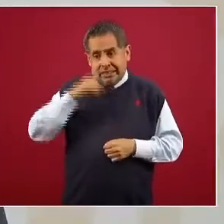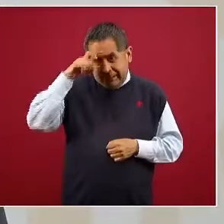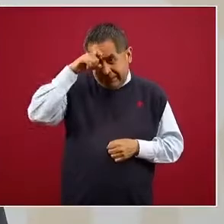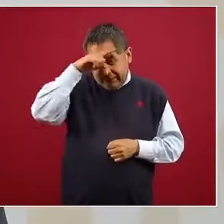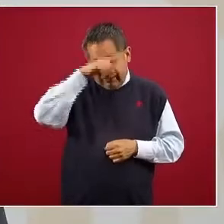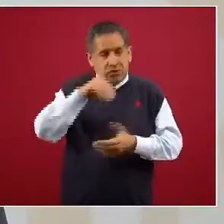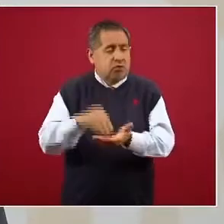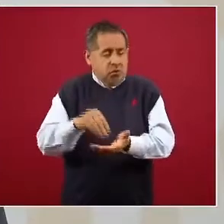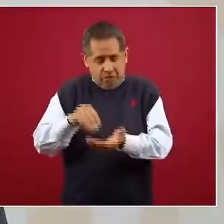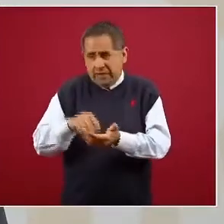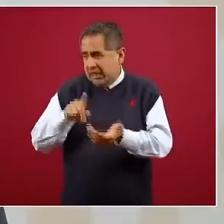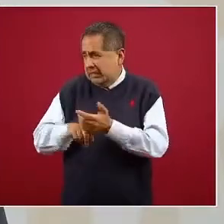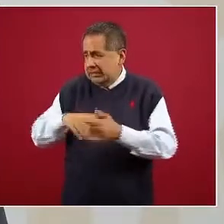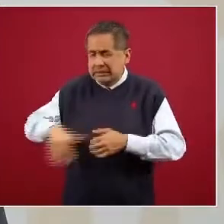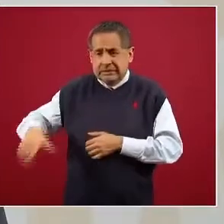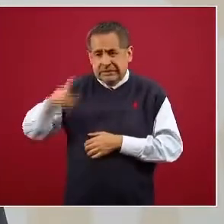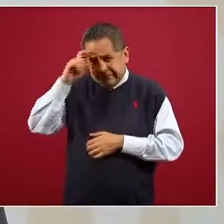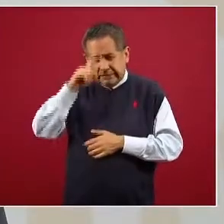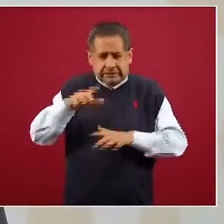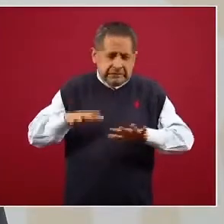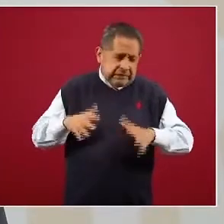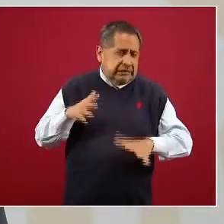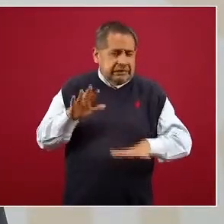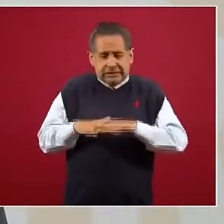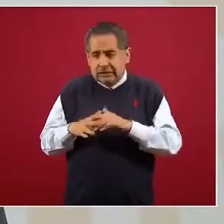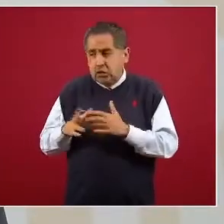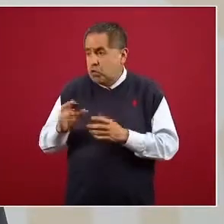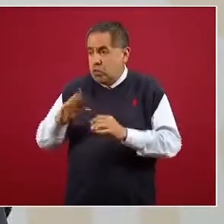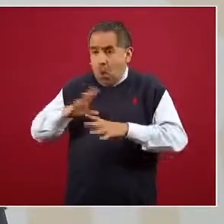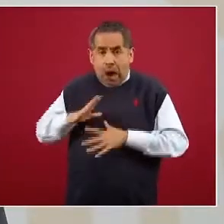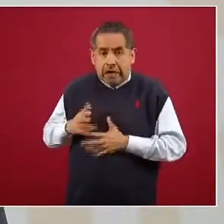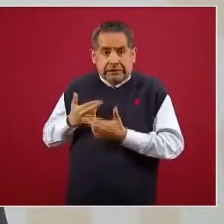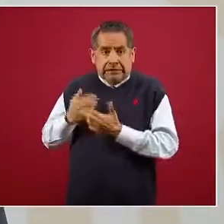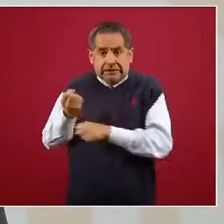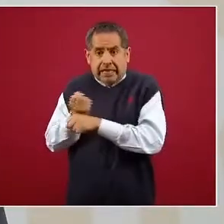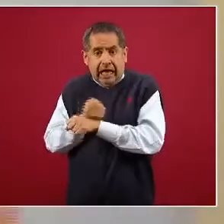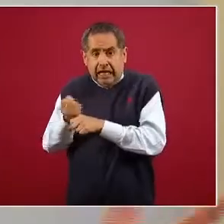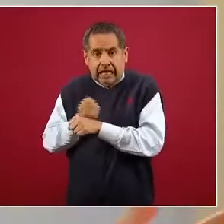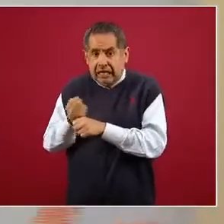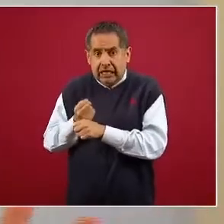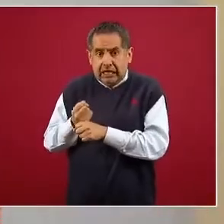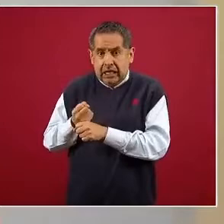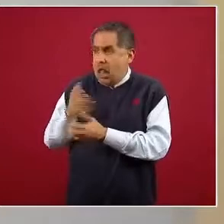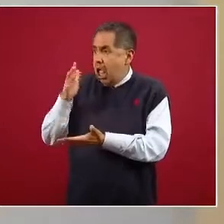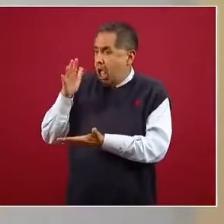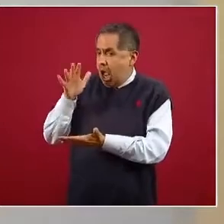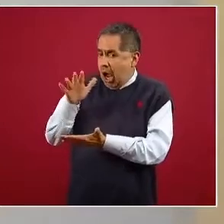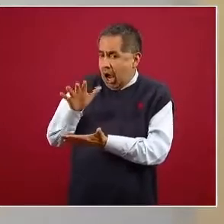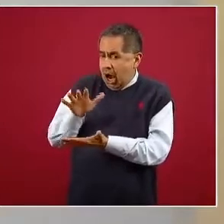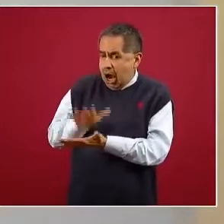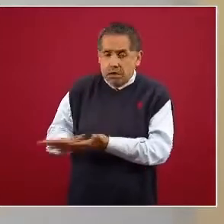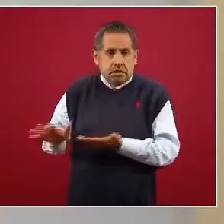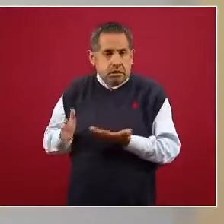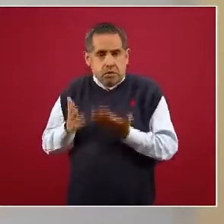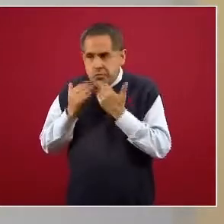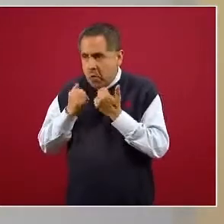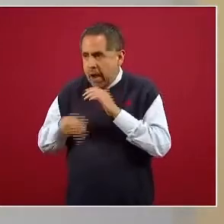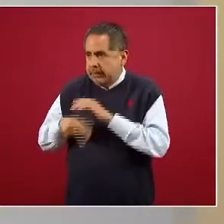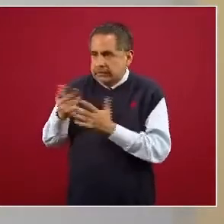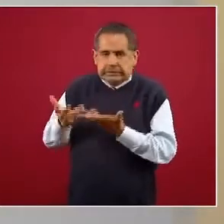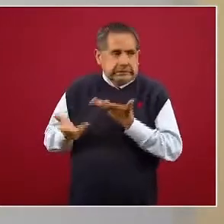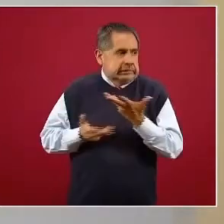teníamos, que todavía apenas nos estamos recuperando, de que empezó a escasear la sangre, empezó a reducirse